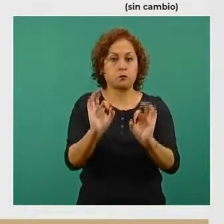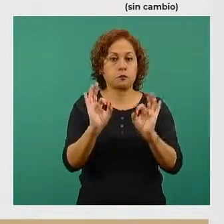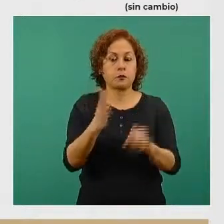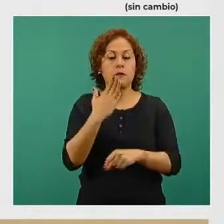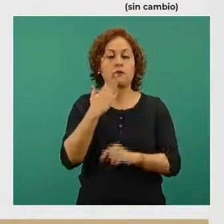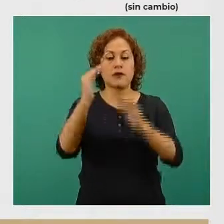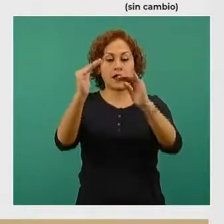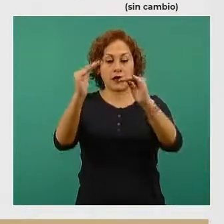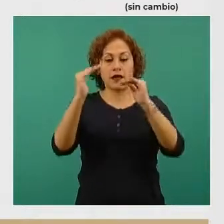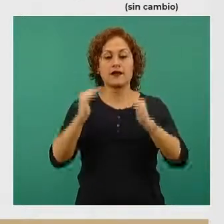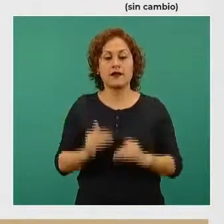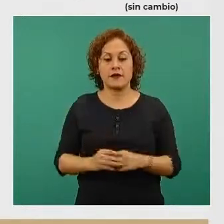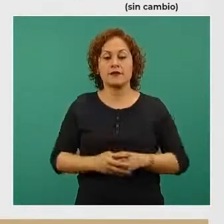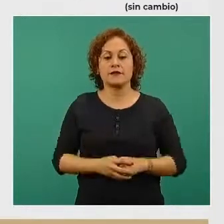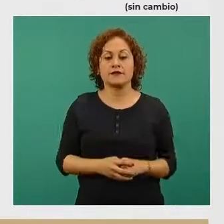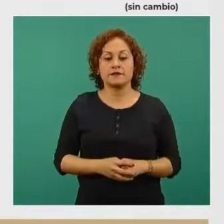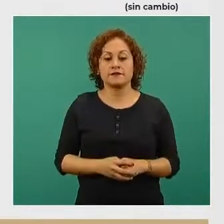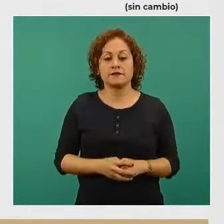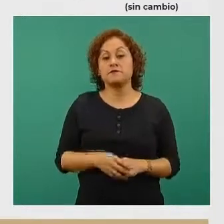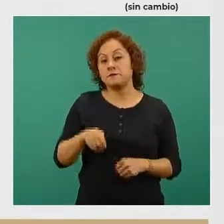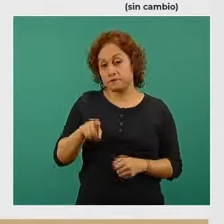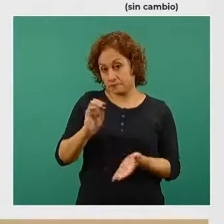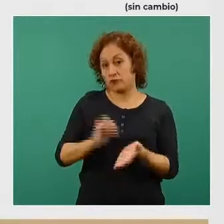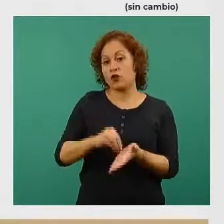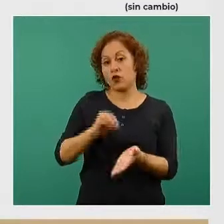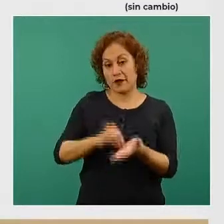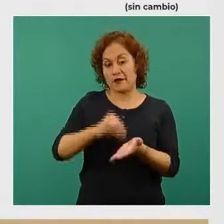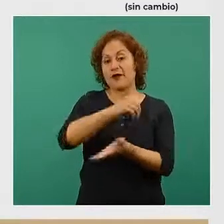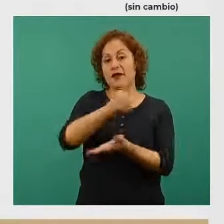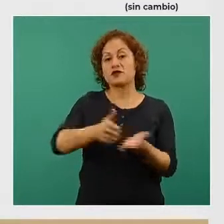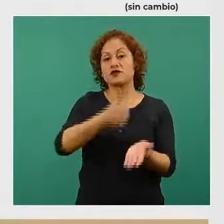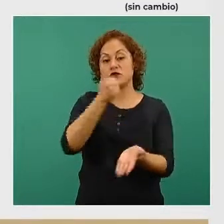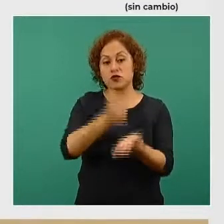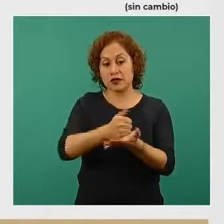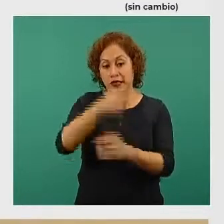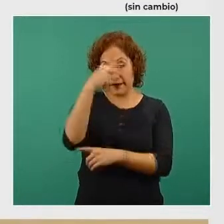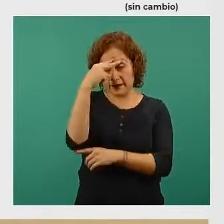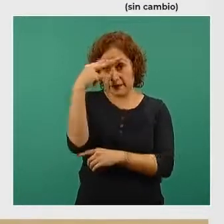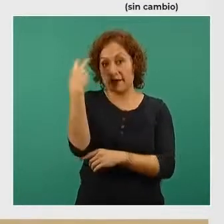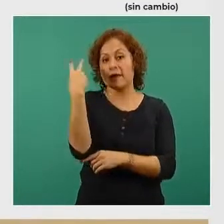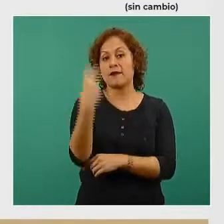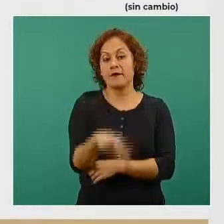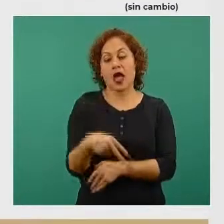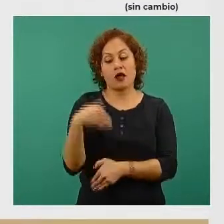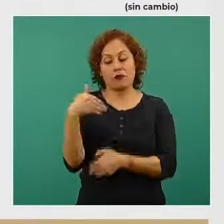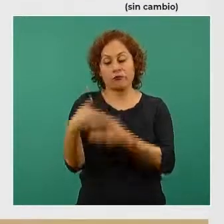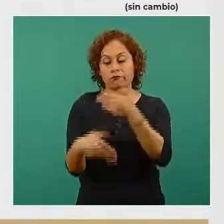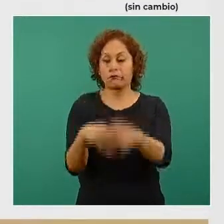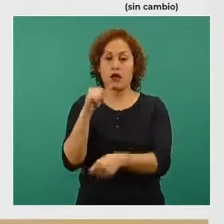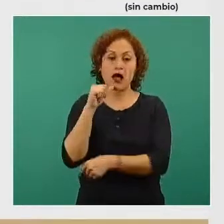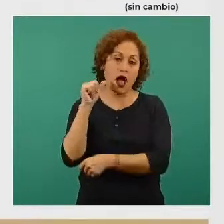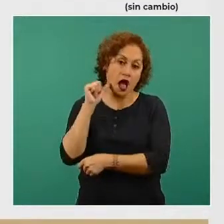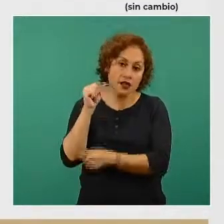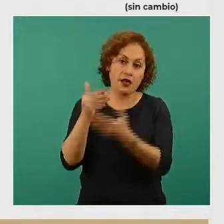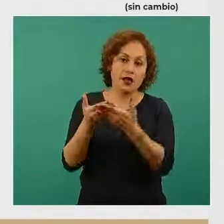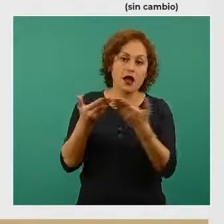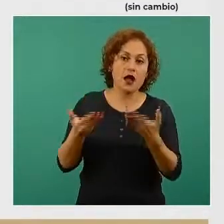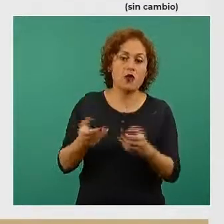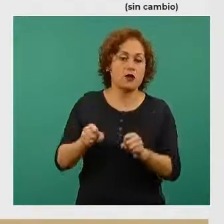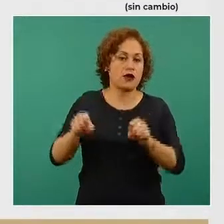que mencionábamos, pues continúa todavía la Ciudad de México, sin cambios en relación al día de ayer, con